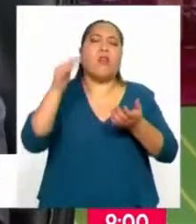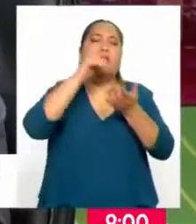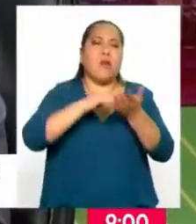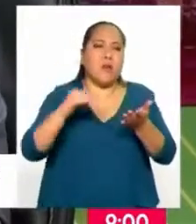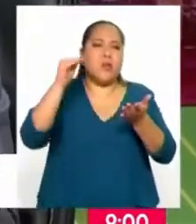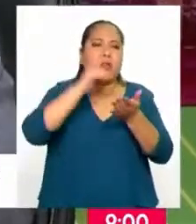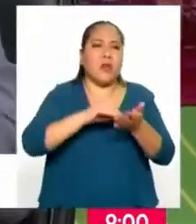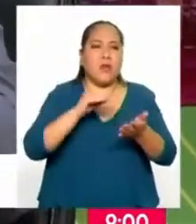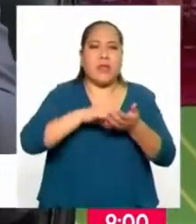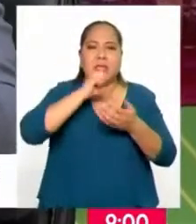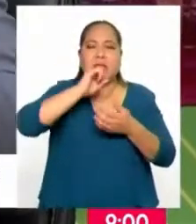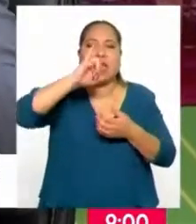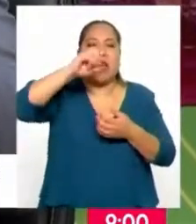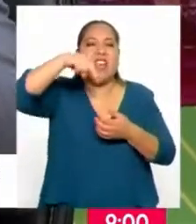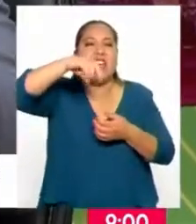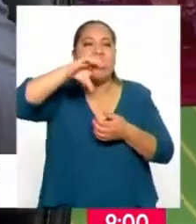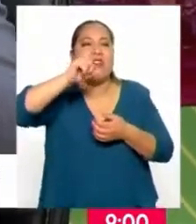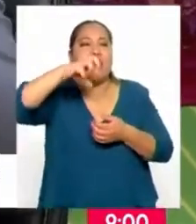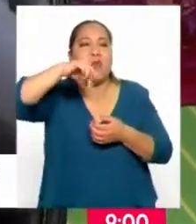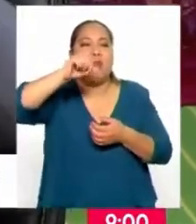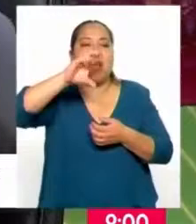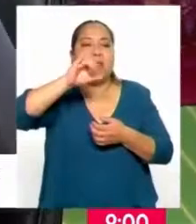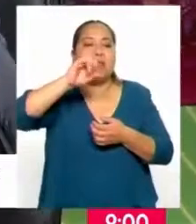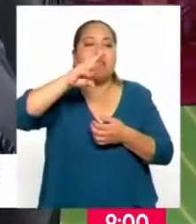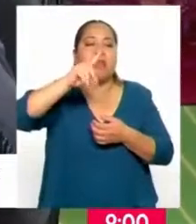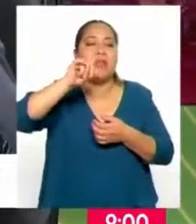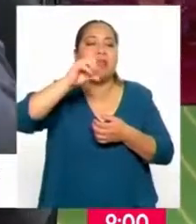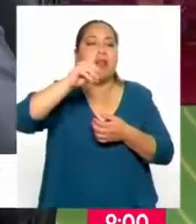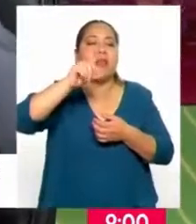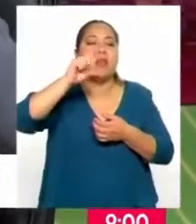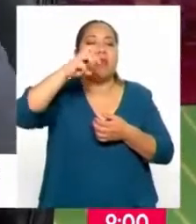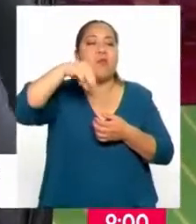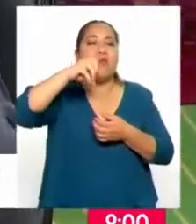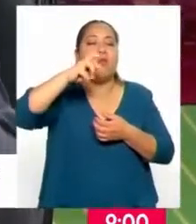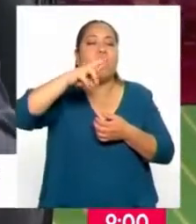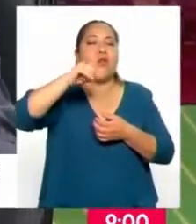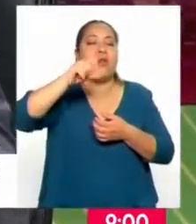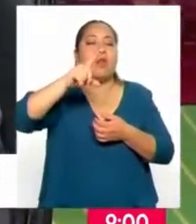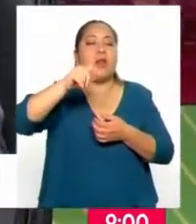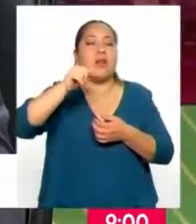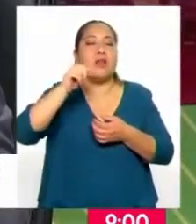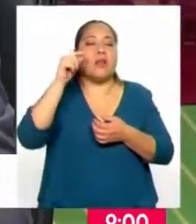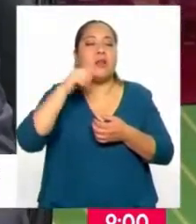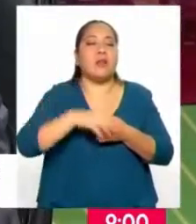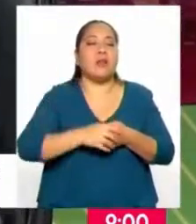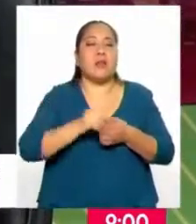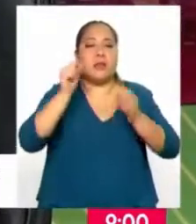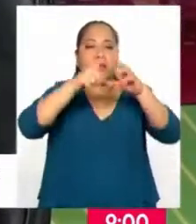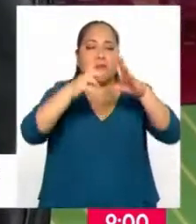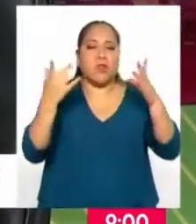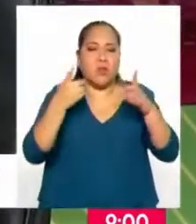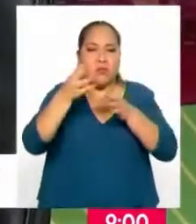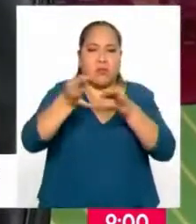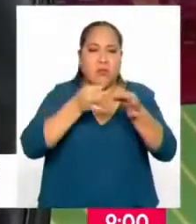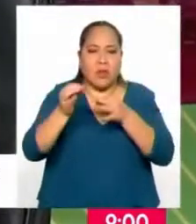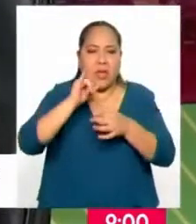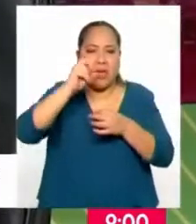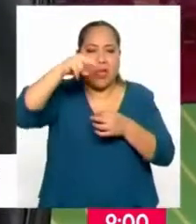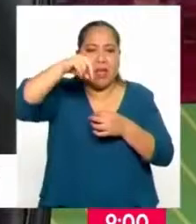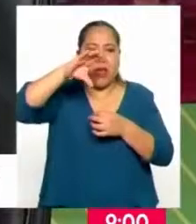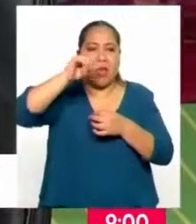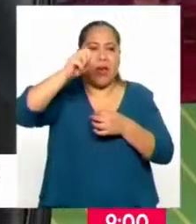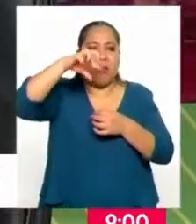Por ejemplo, que es una cláusula muy abierta, muy abstracta y muy indeterminada. La incapacidad